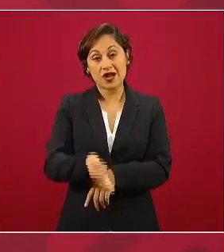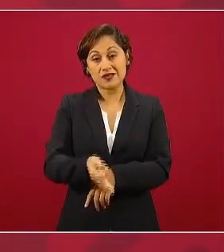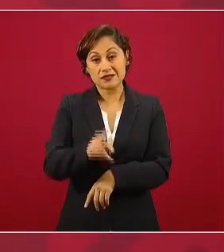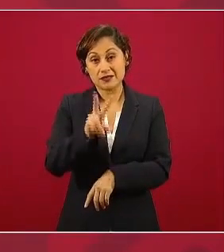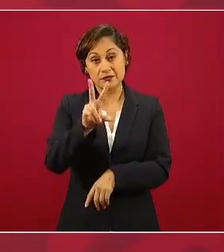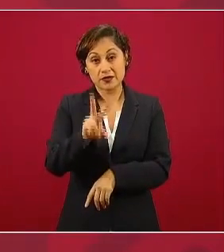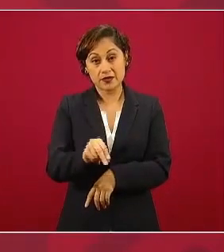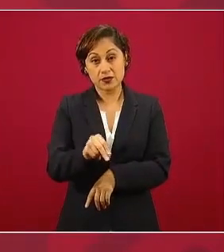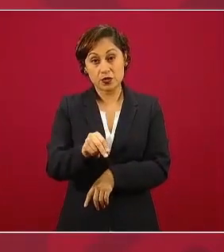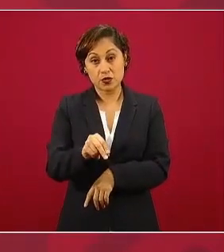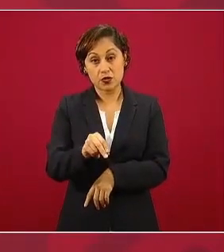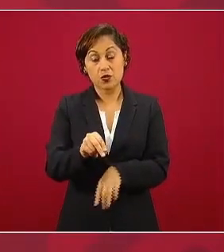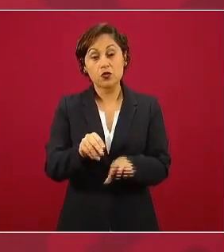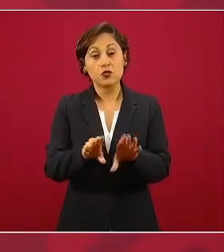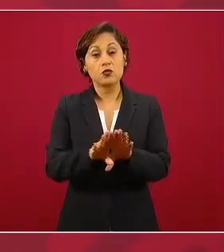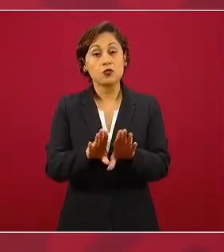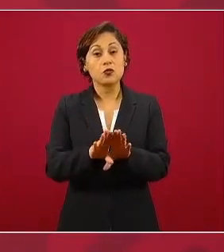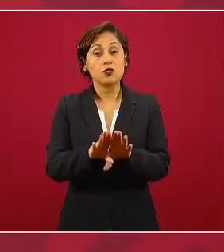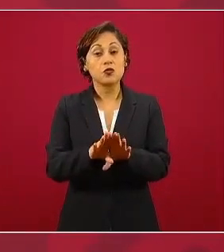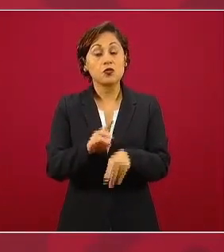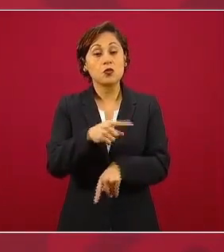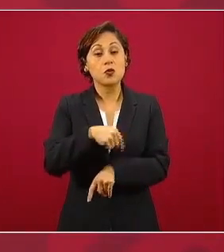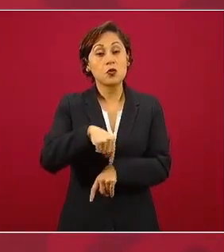que ninguneen